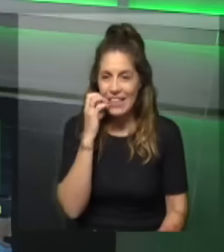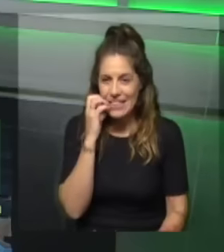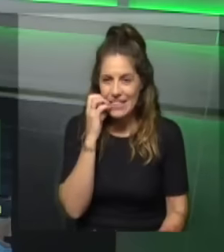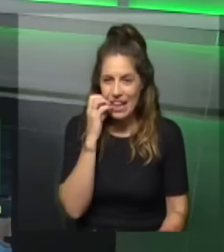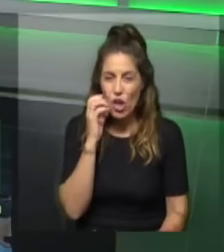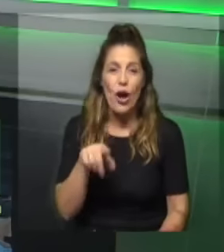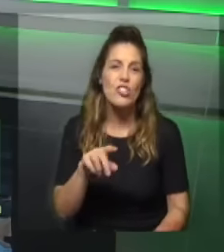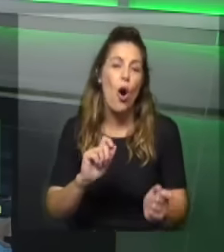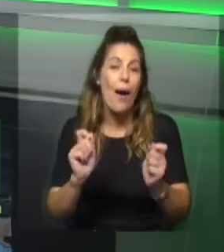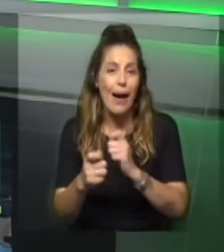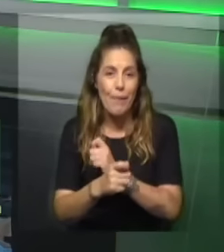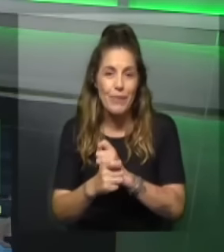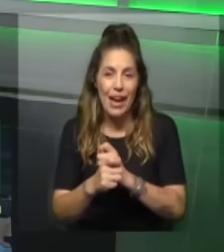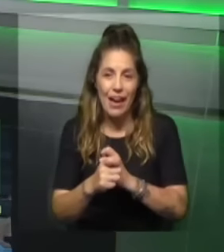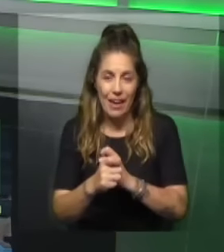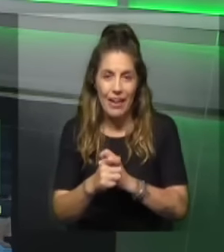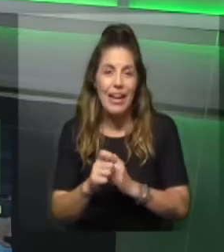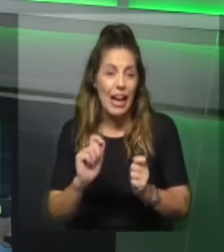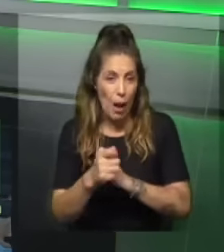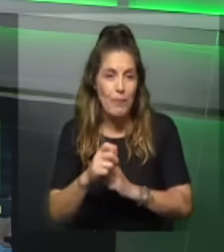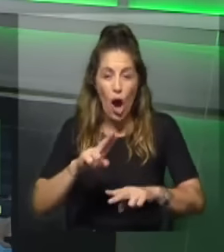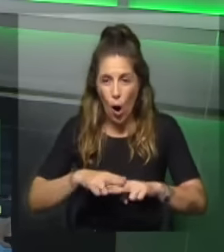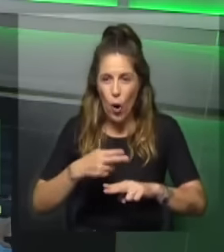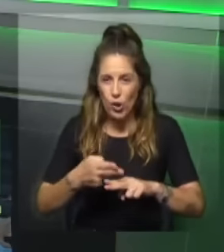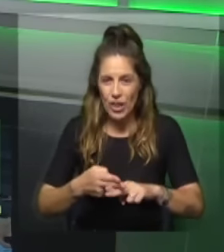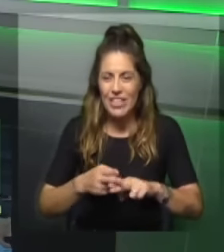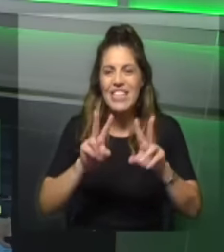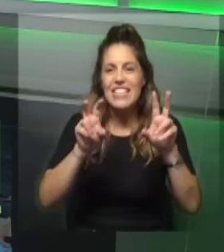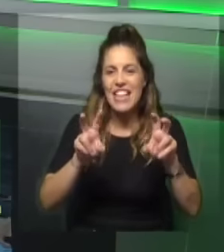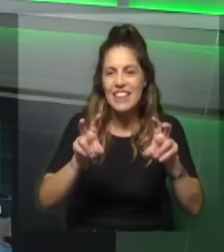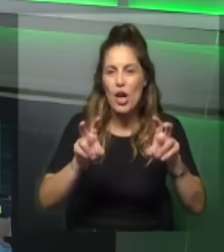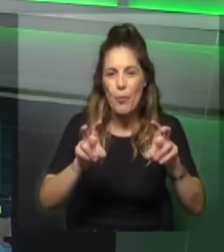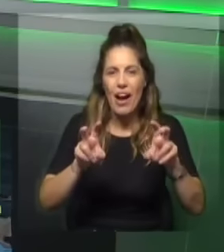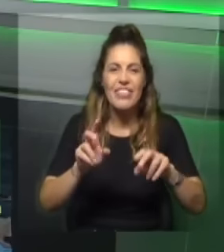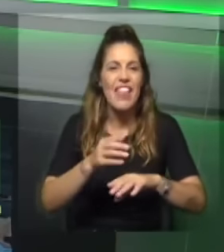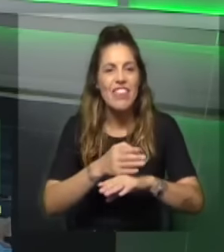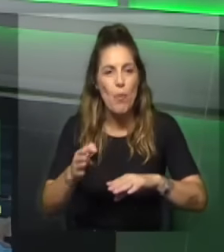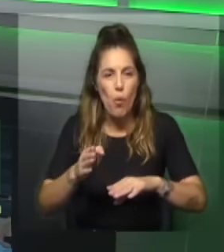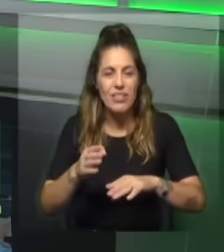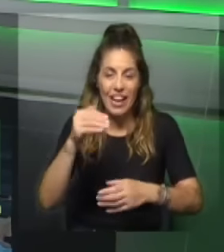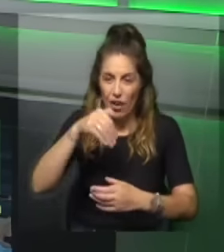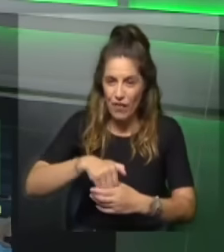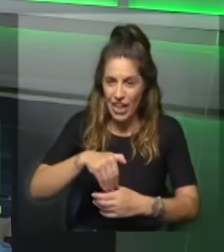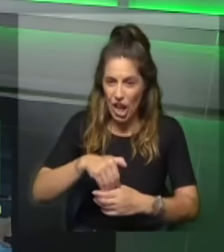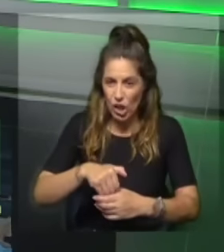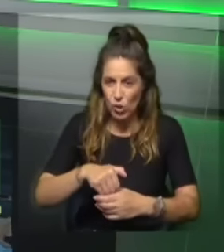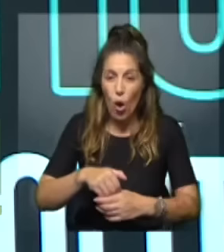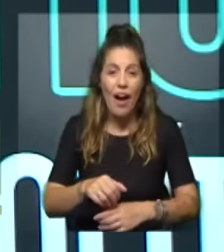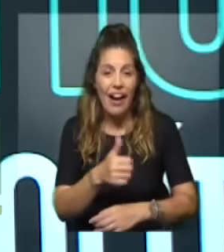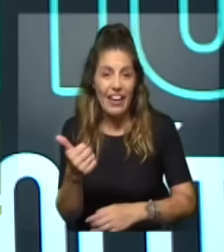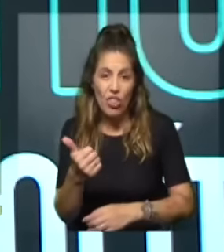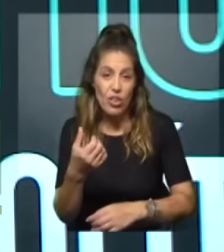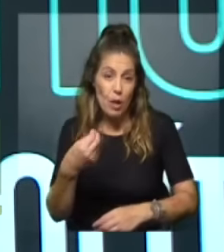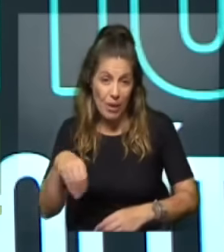que cambia también de nuevo es esa cuestión de después de El referéndum que hubo ganadores y